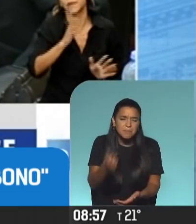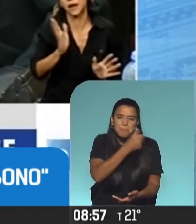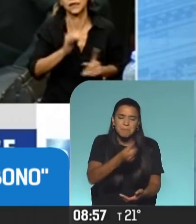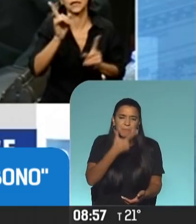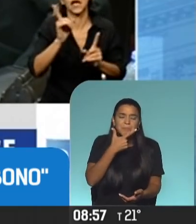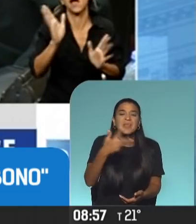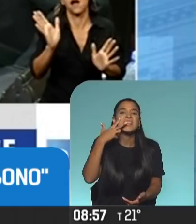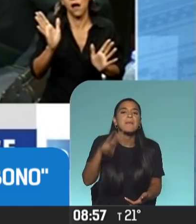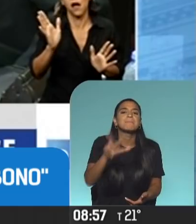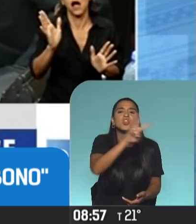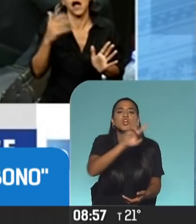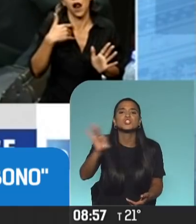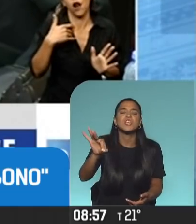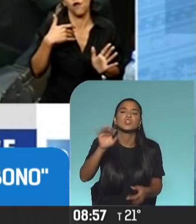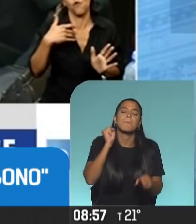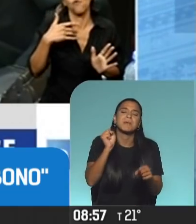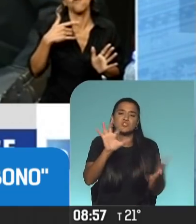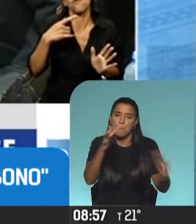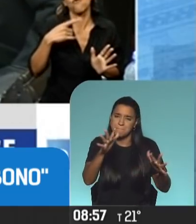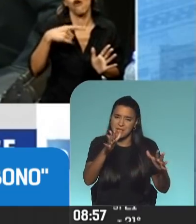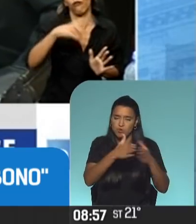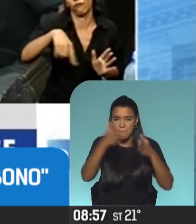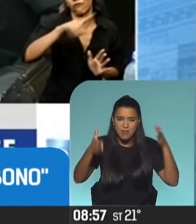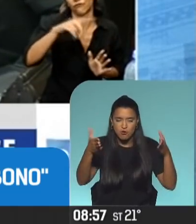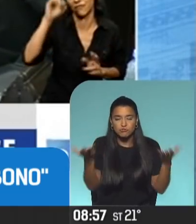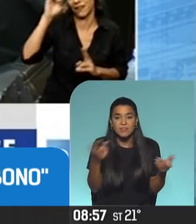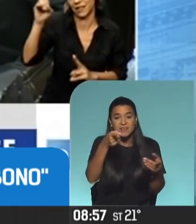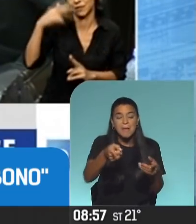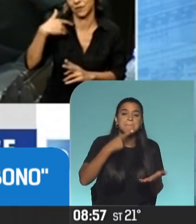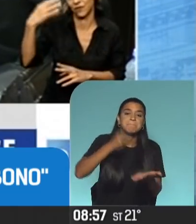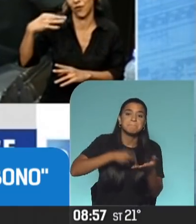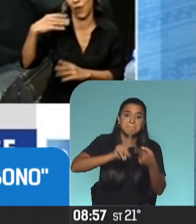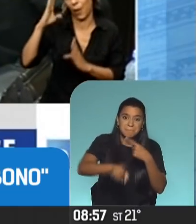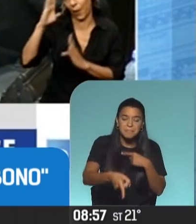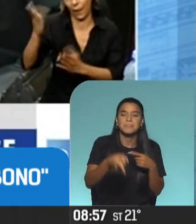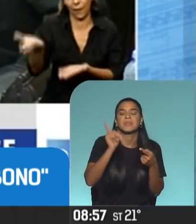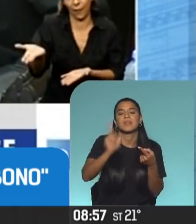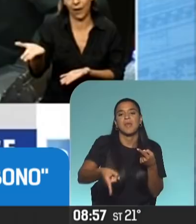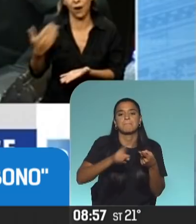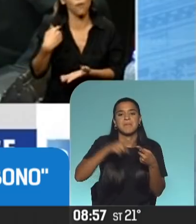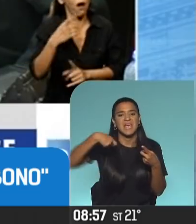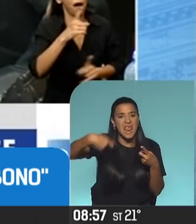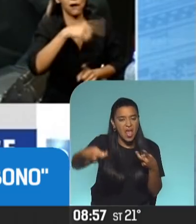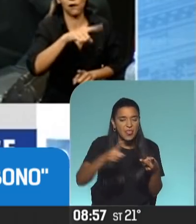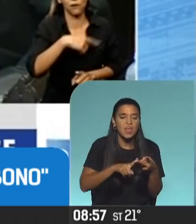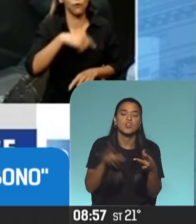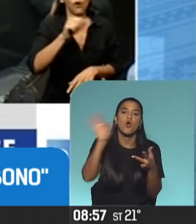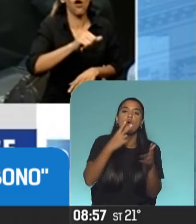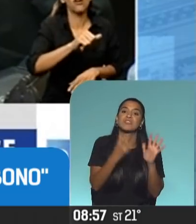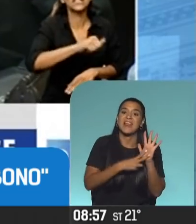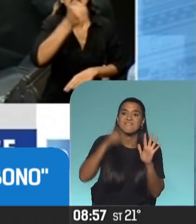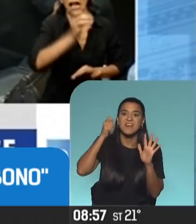son 3.200 pesos promedio, o sea que ese tipo de medidas, más lo que hicimos con los créditos, más congelar las